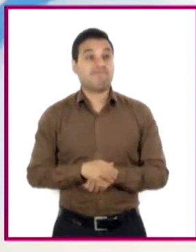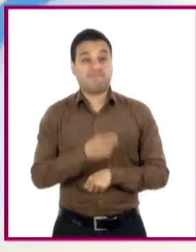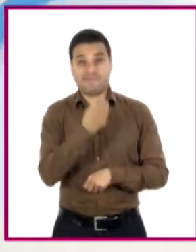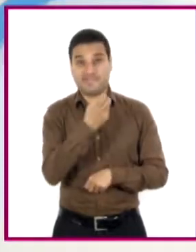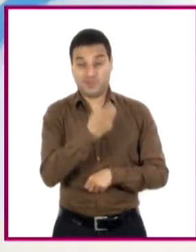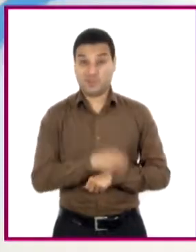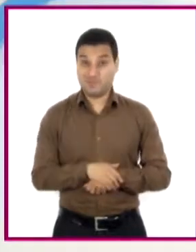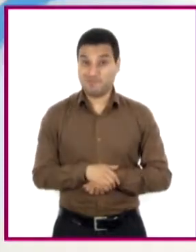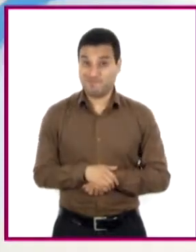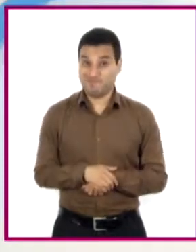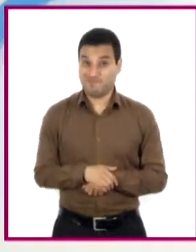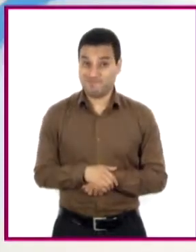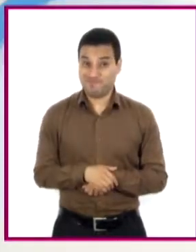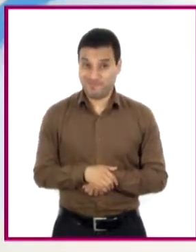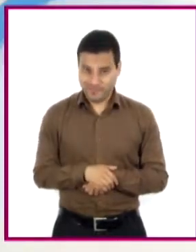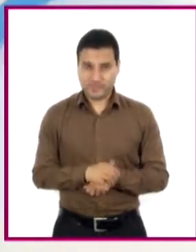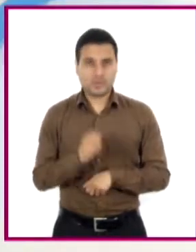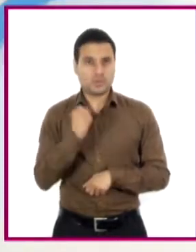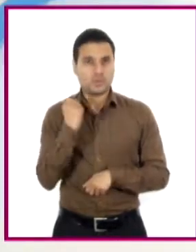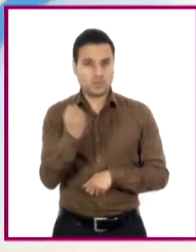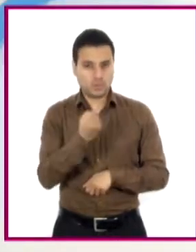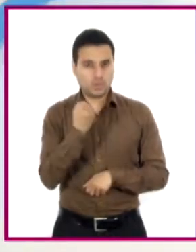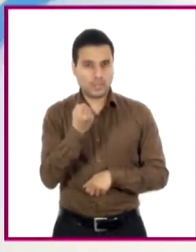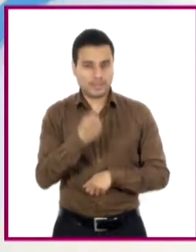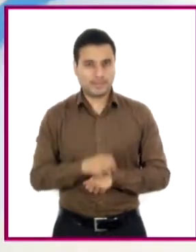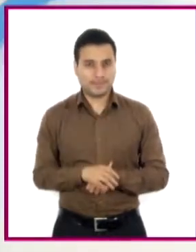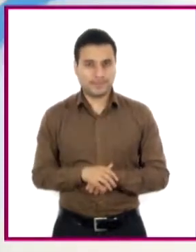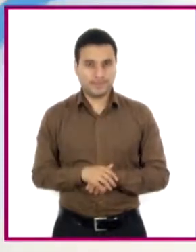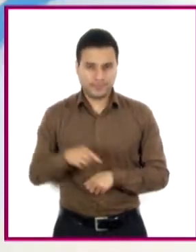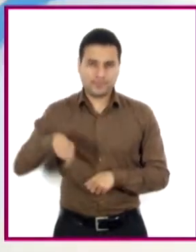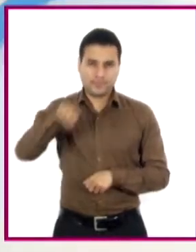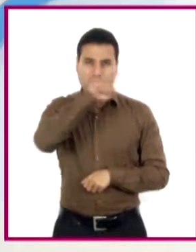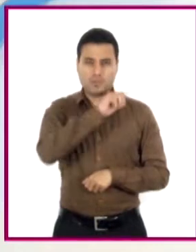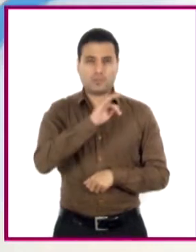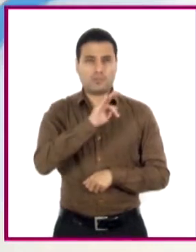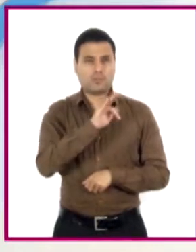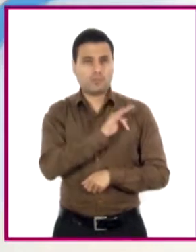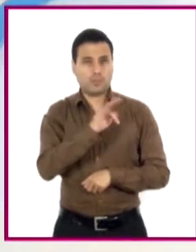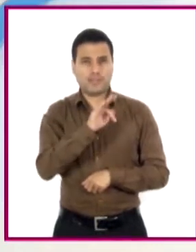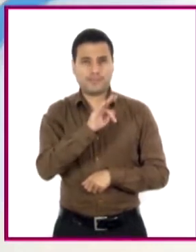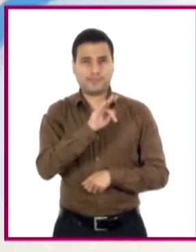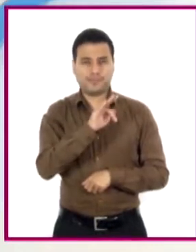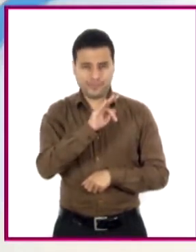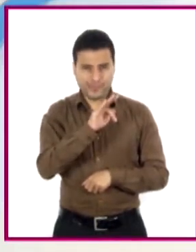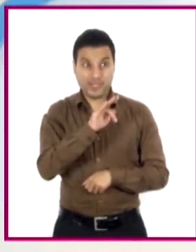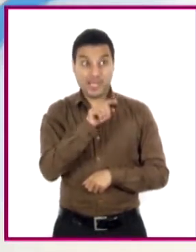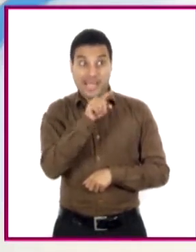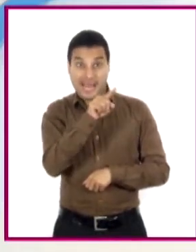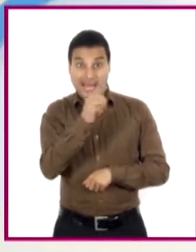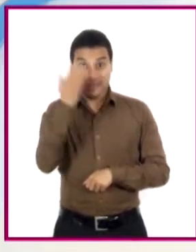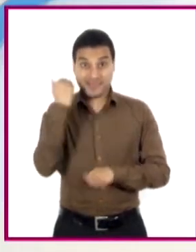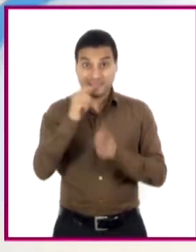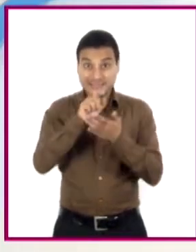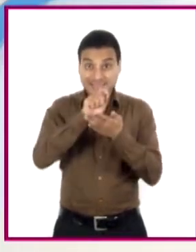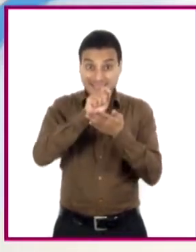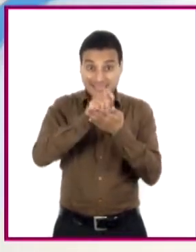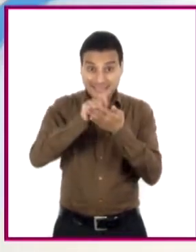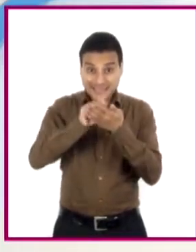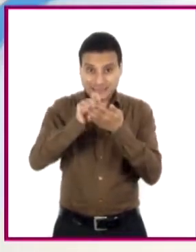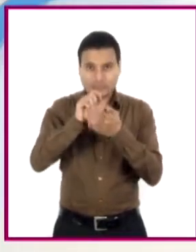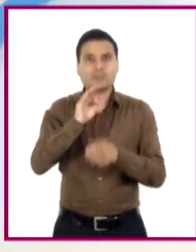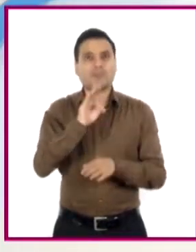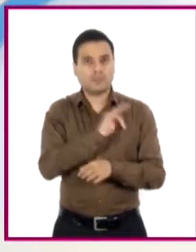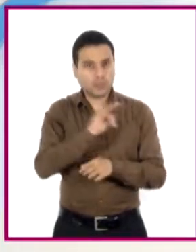Efectivamente, así era. Y afortunadamente podemos tener acceso a textos que escribió y que son reflejo de ese pensamiento